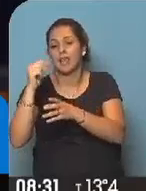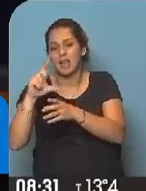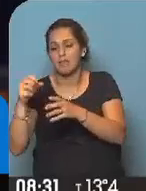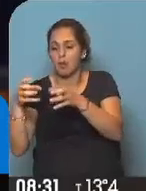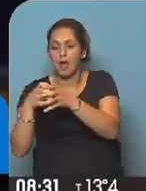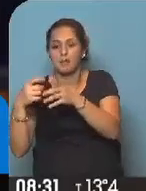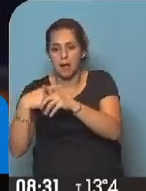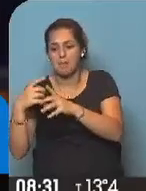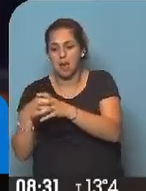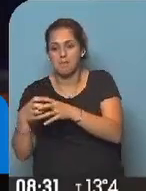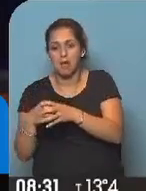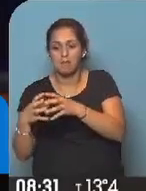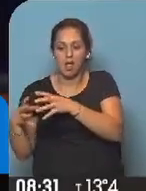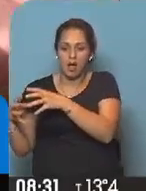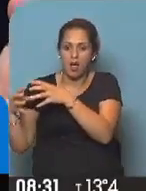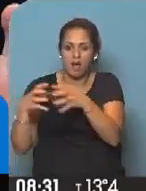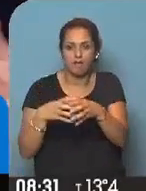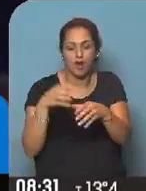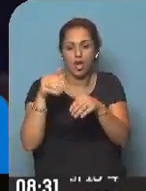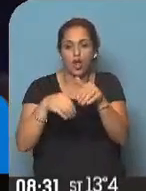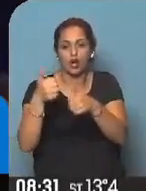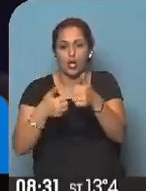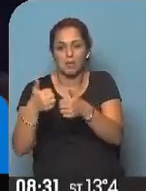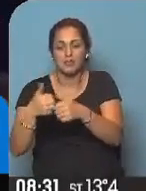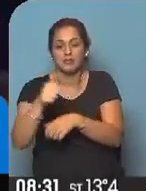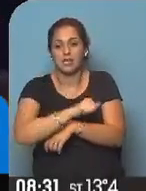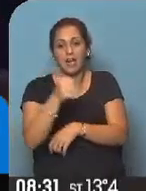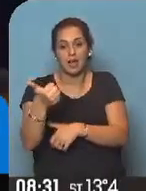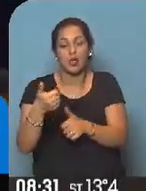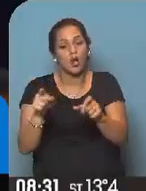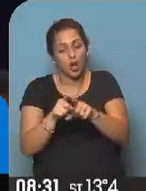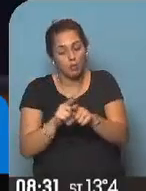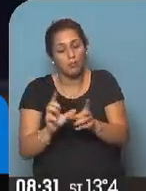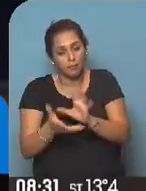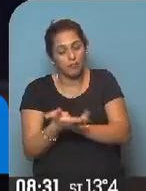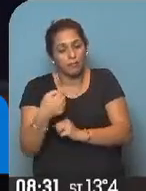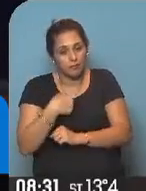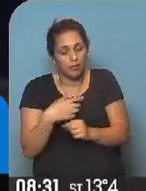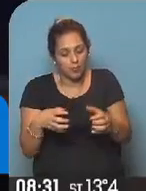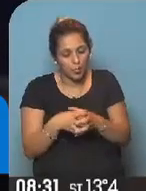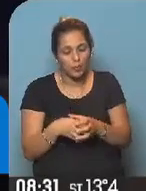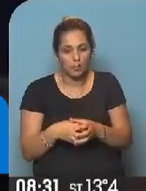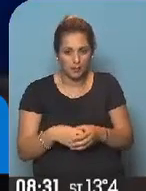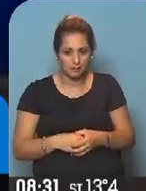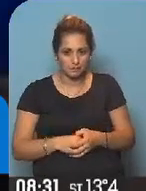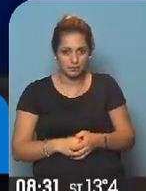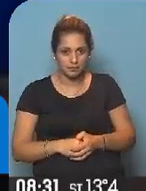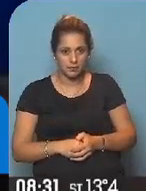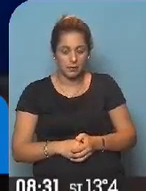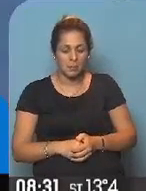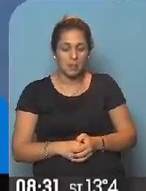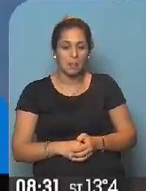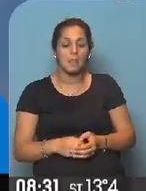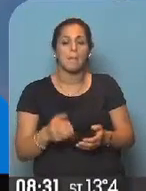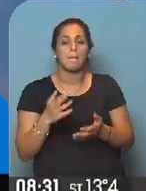pequeños fueron compitieron hubo uno que ganó y lideró el proceso bueno lo mismo tenemos que hacer dentro bueno y el estreno en parte